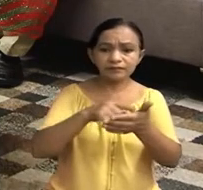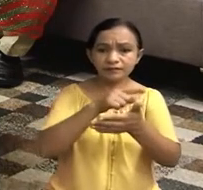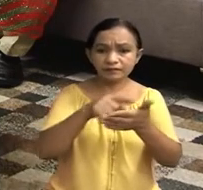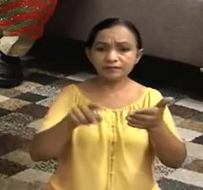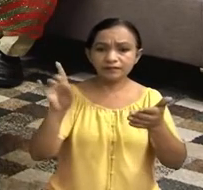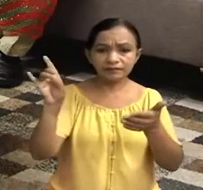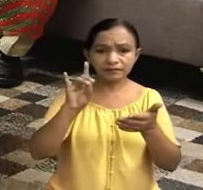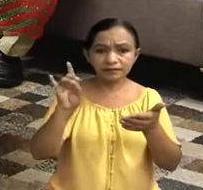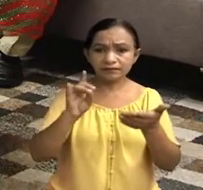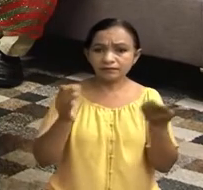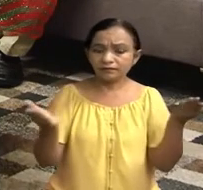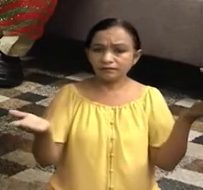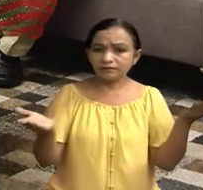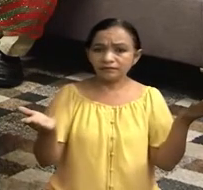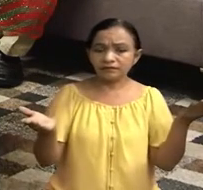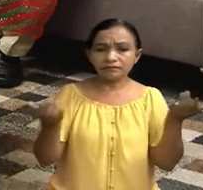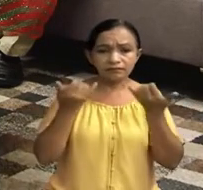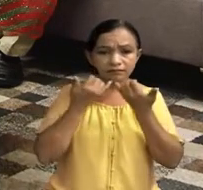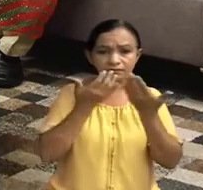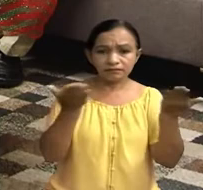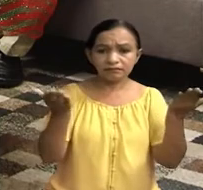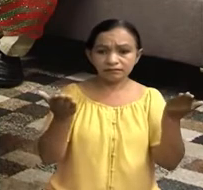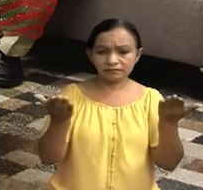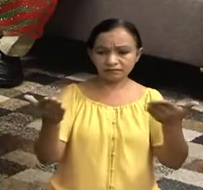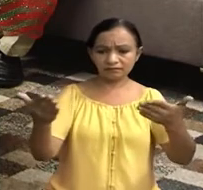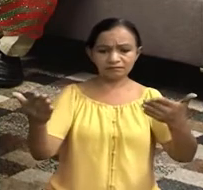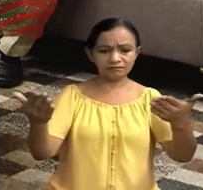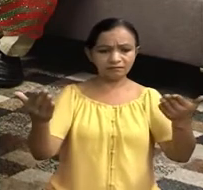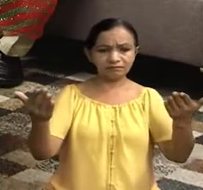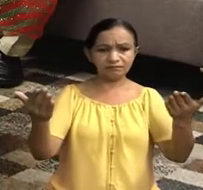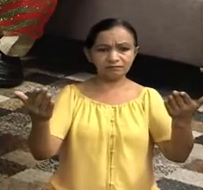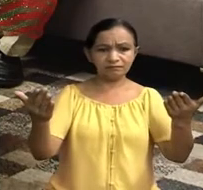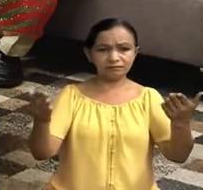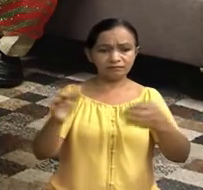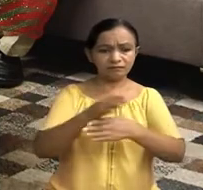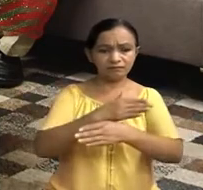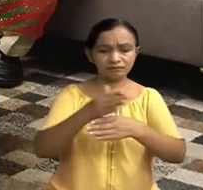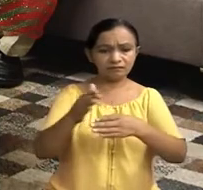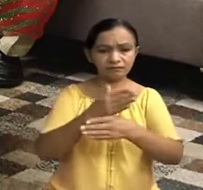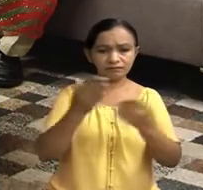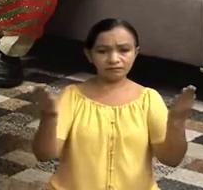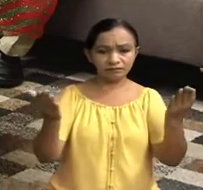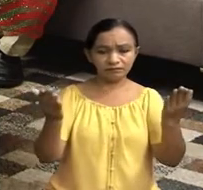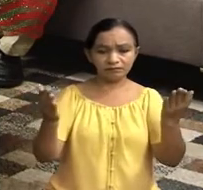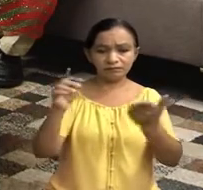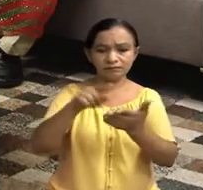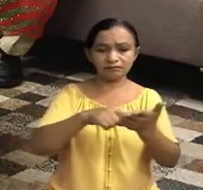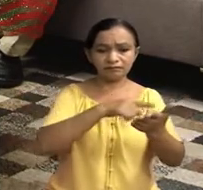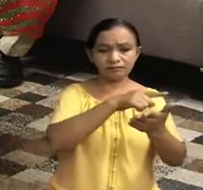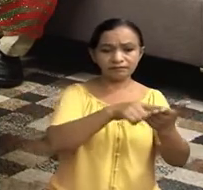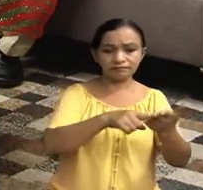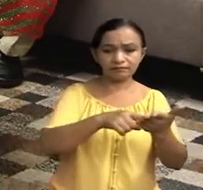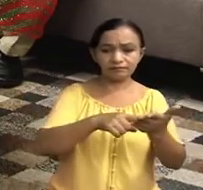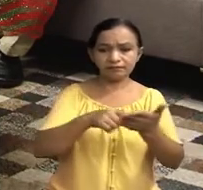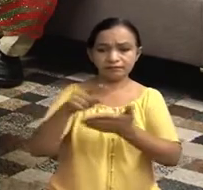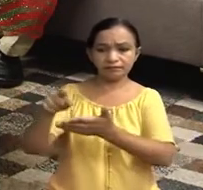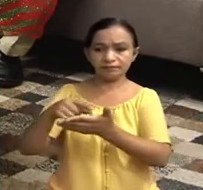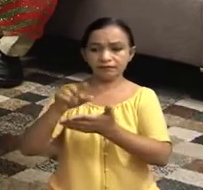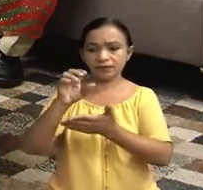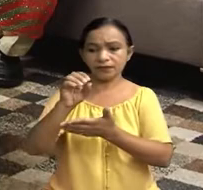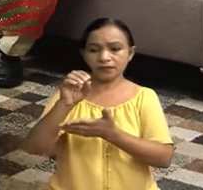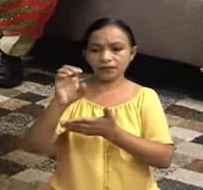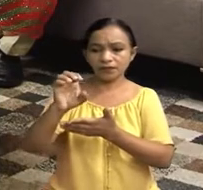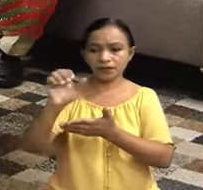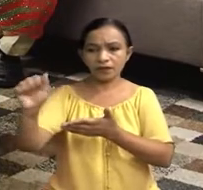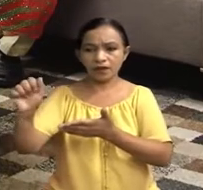Bolivia, y el informe de ellos dista, pero como que pareciese que hicieron dos elecciones, es decir, sí, una la que fue la OEA y fue